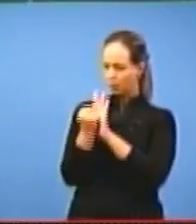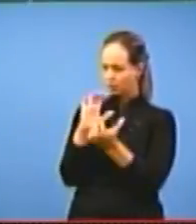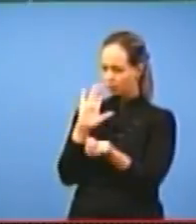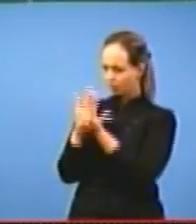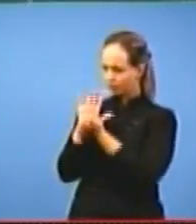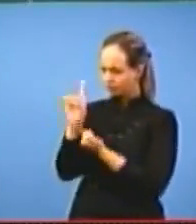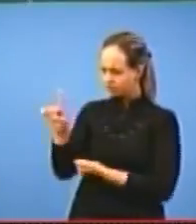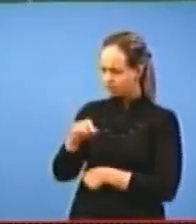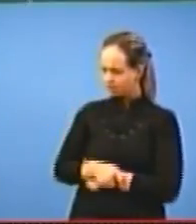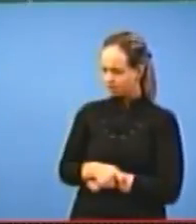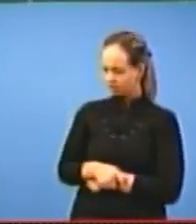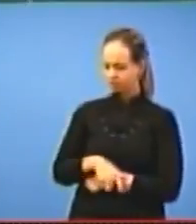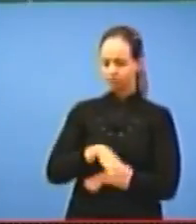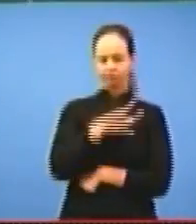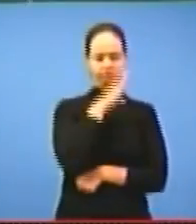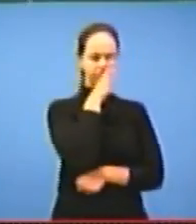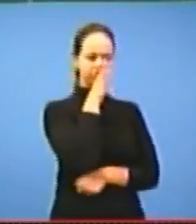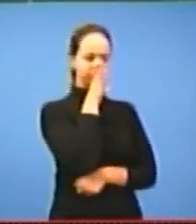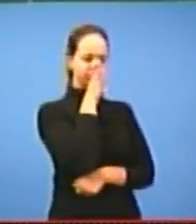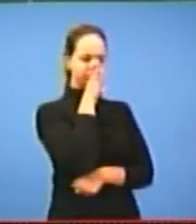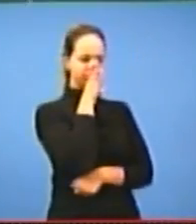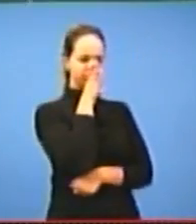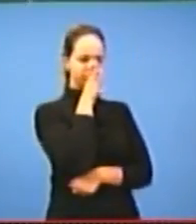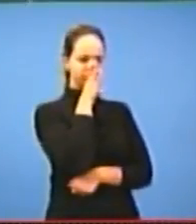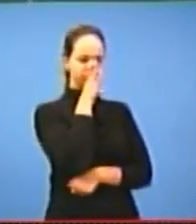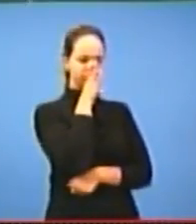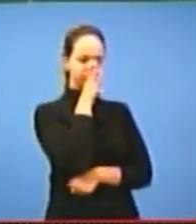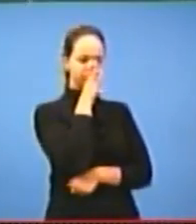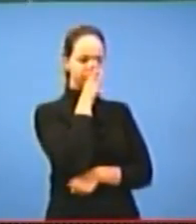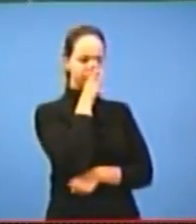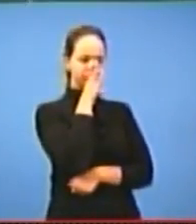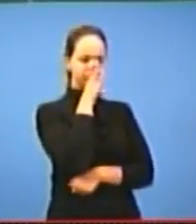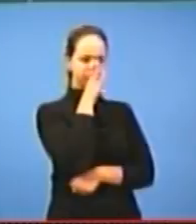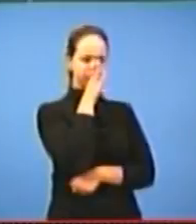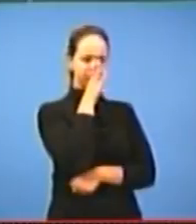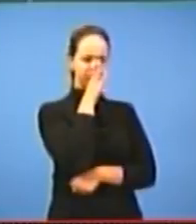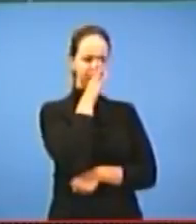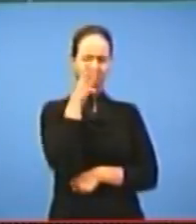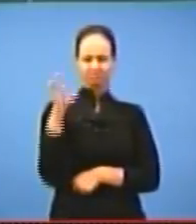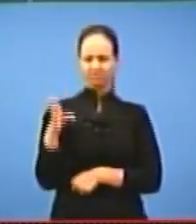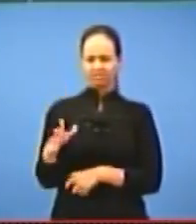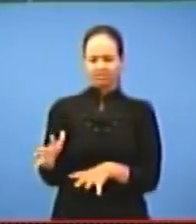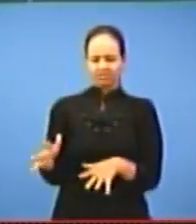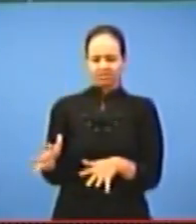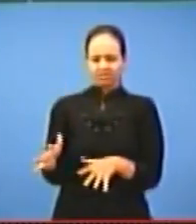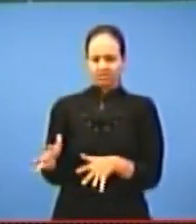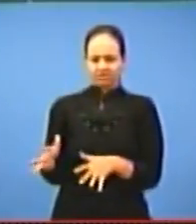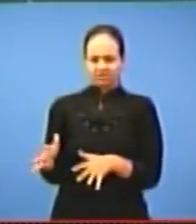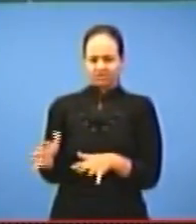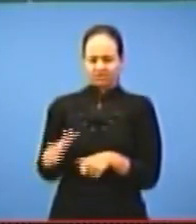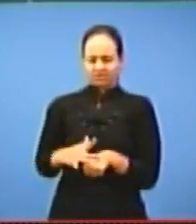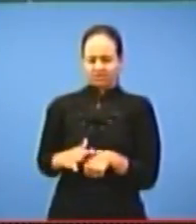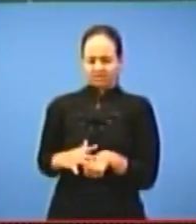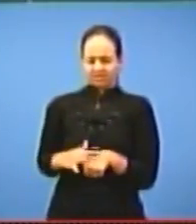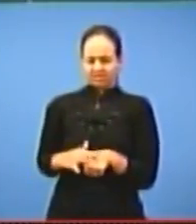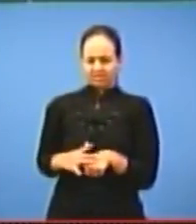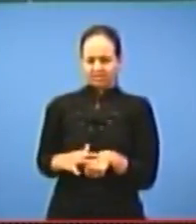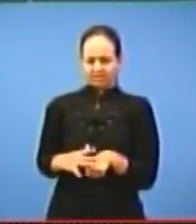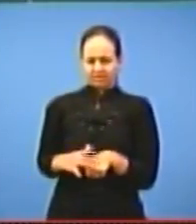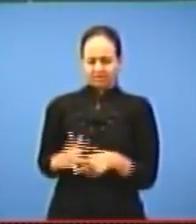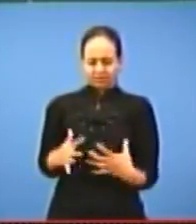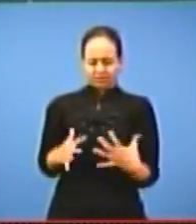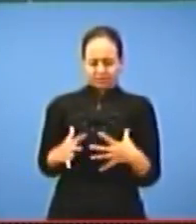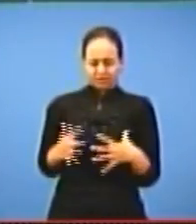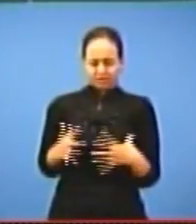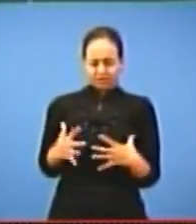Y él callado. un montón de gente allá